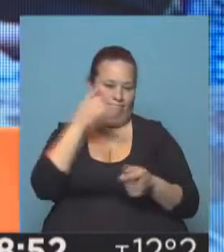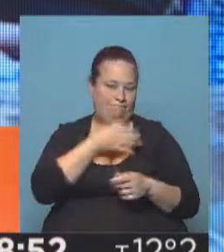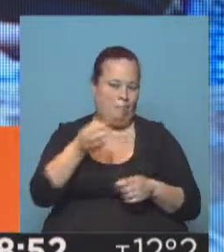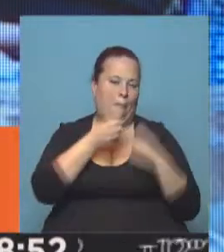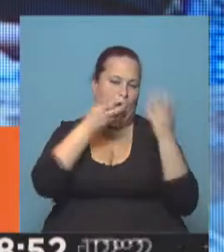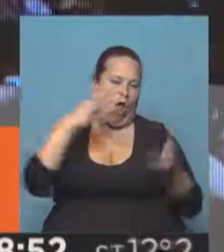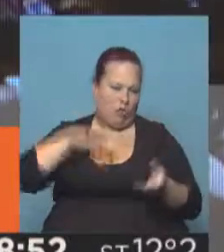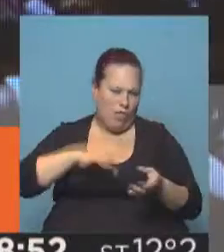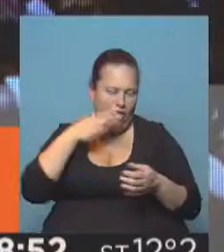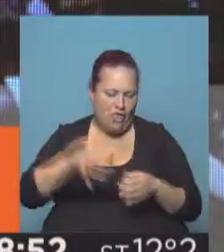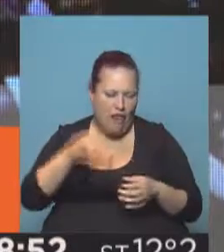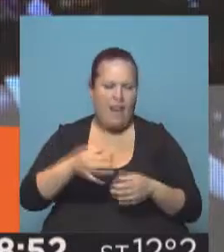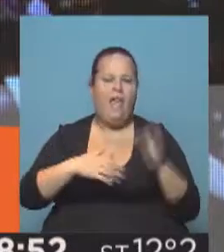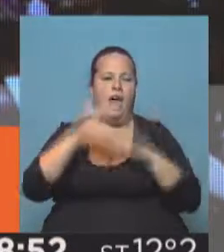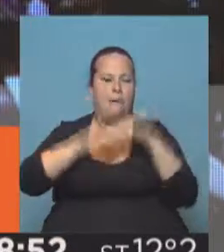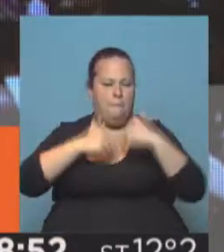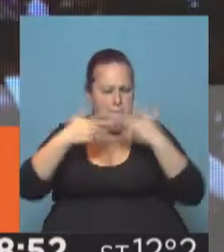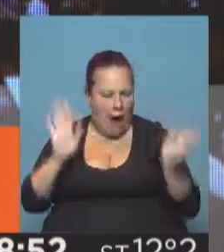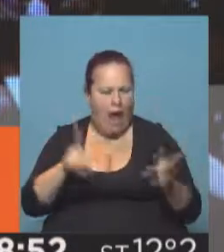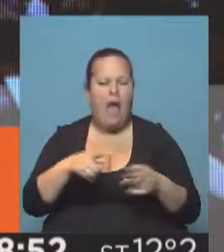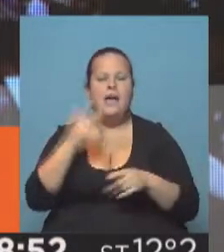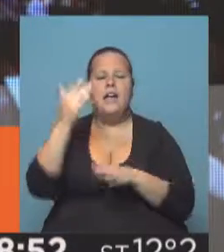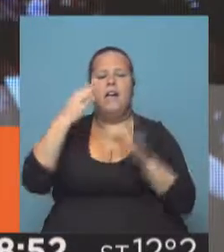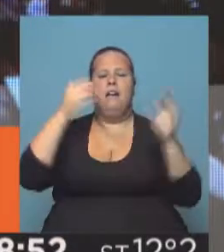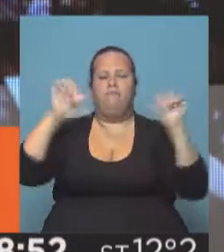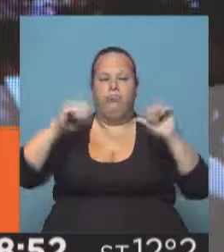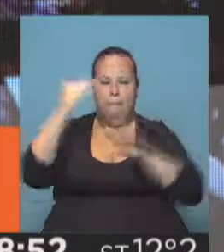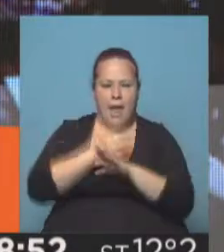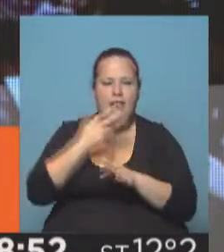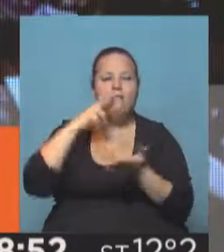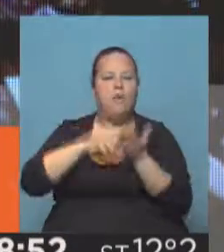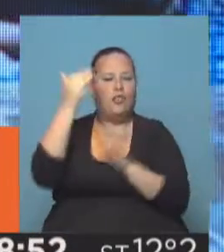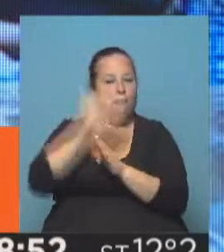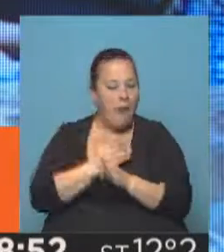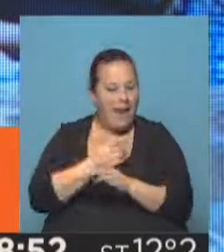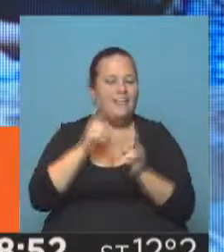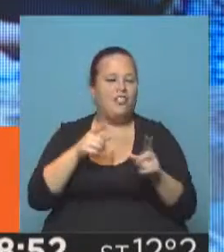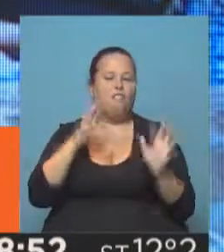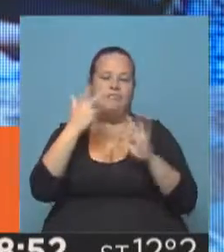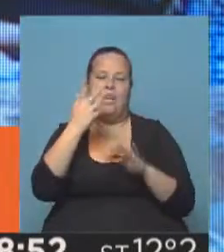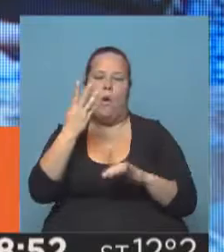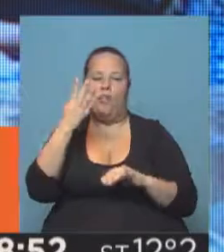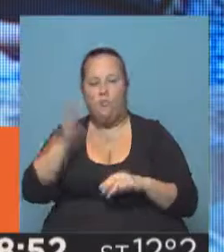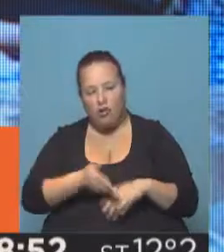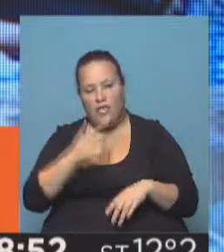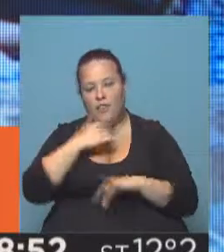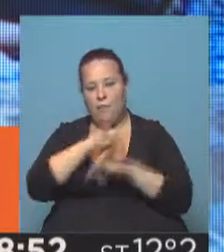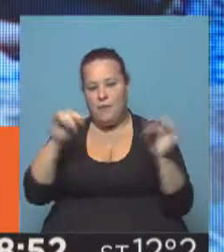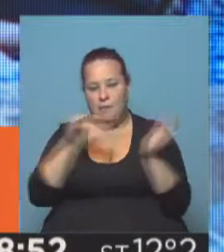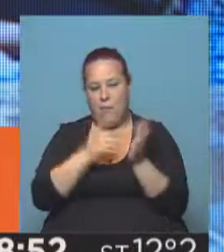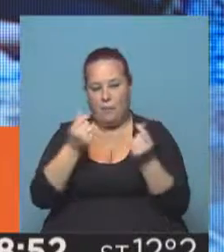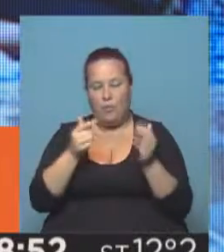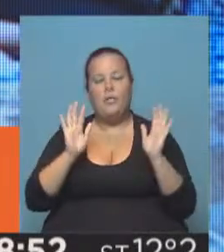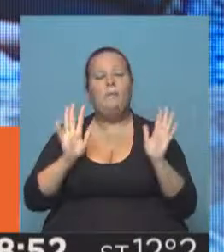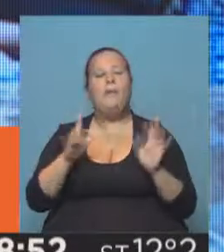mejor el salario real, más obra pública, menos devaluación, menos tarifa, entonces va a haber un crecimiento en torno del 3-4% como figura en el presupuesto.